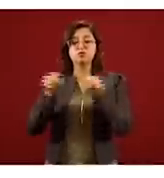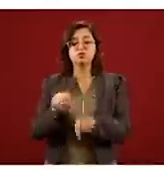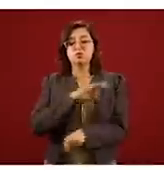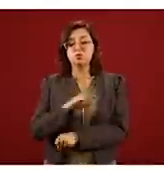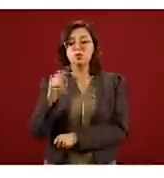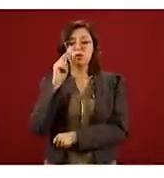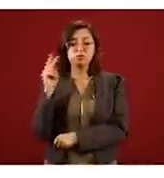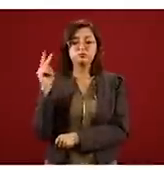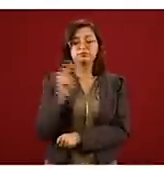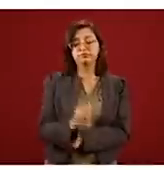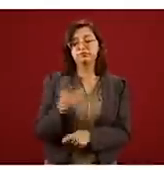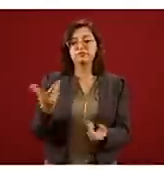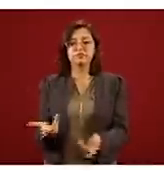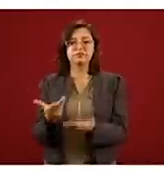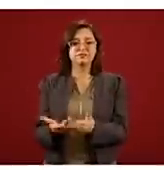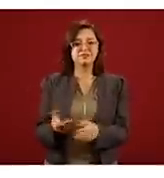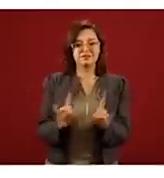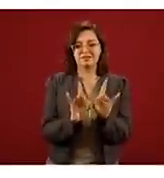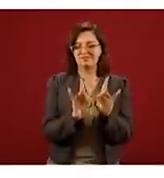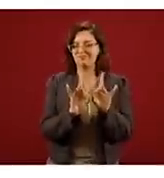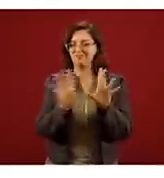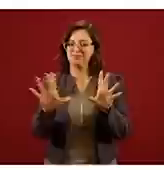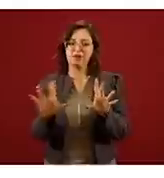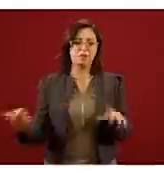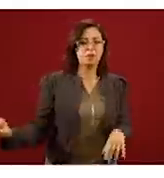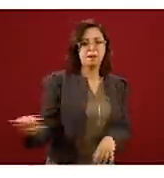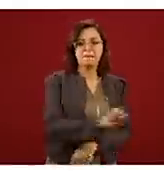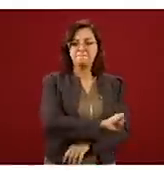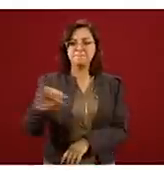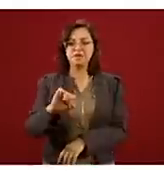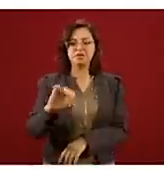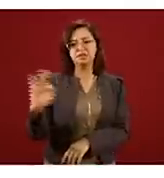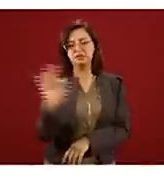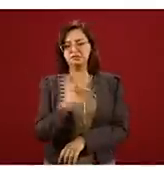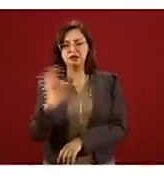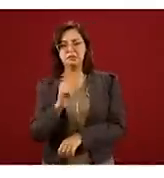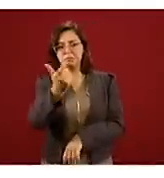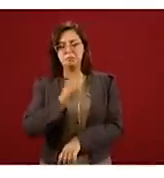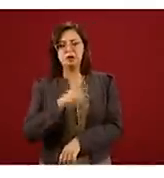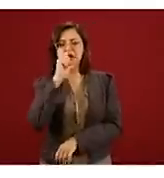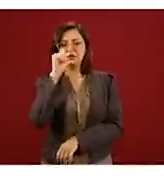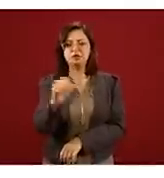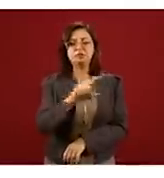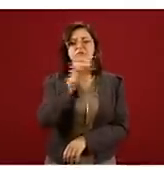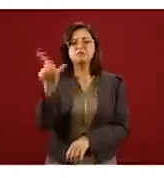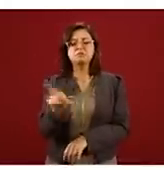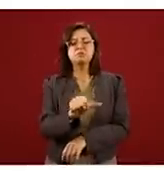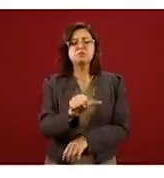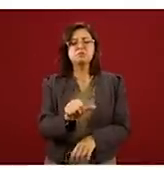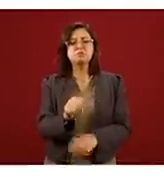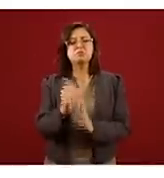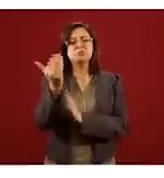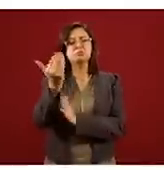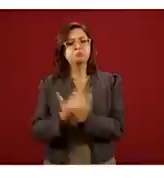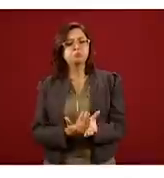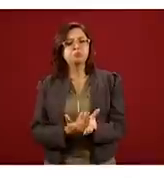de una sobredemanda de un seguro contra un posible no pago de Pemex, miren el comportamiento. Esto significa